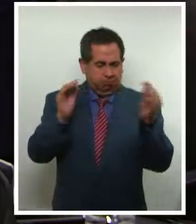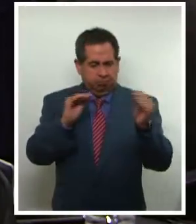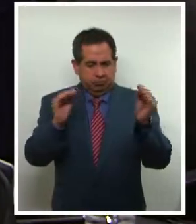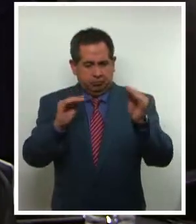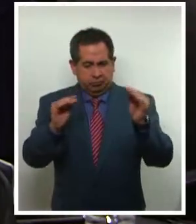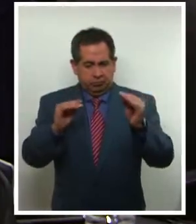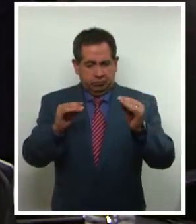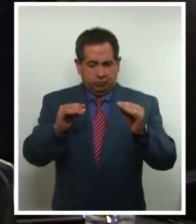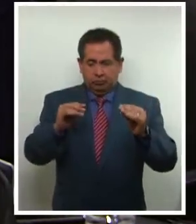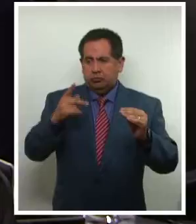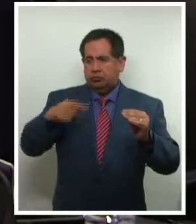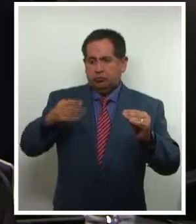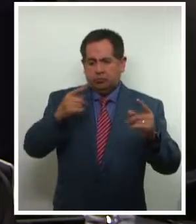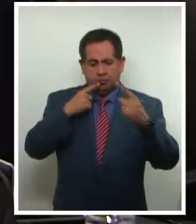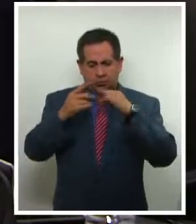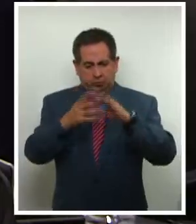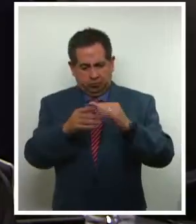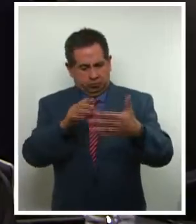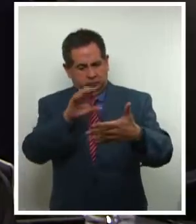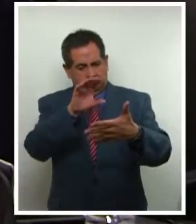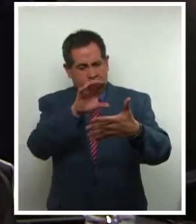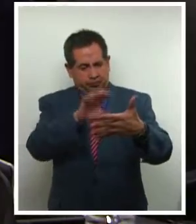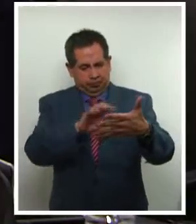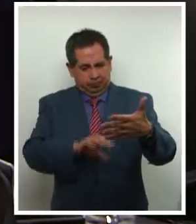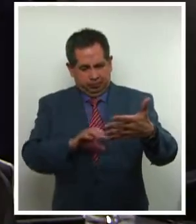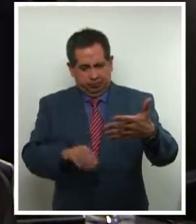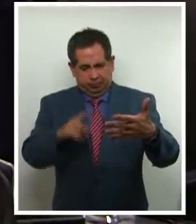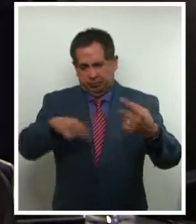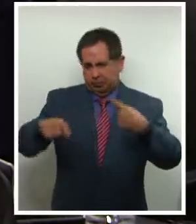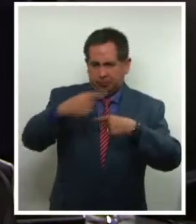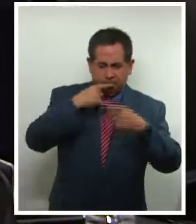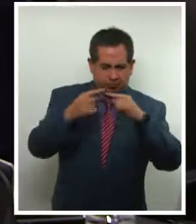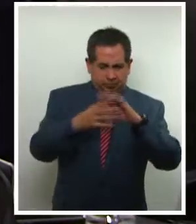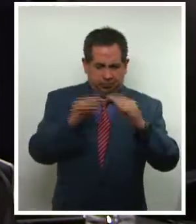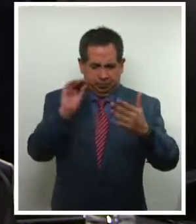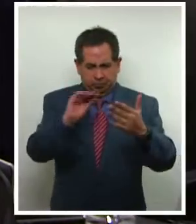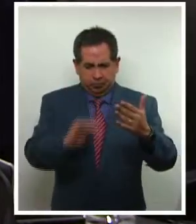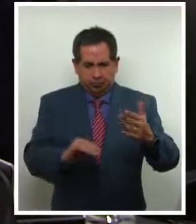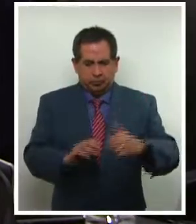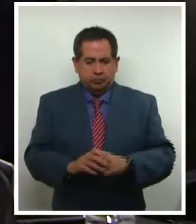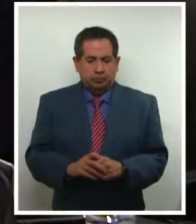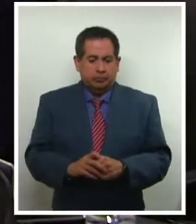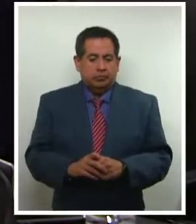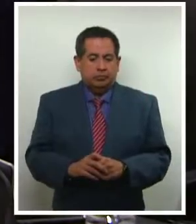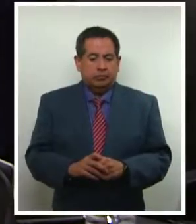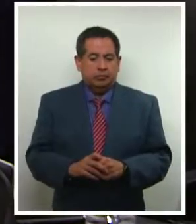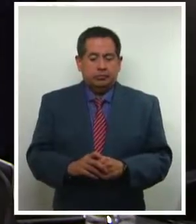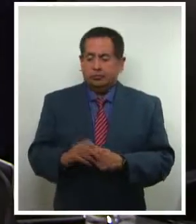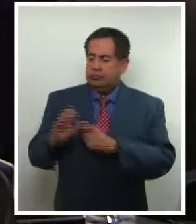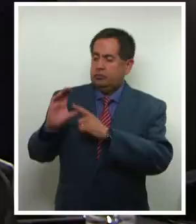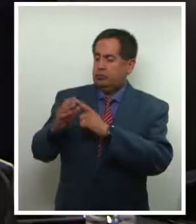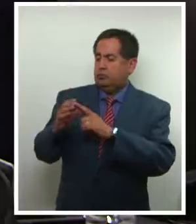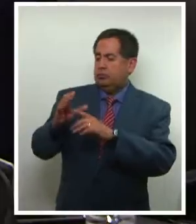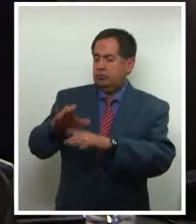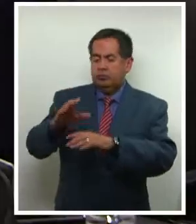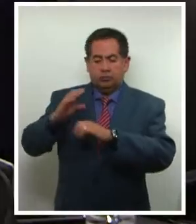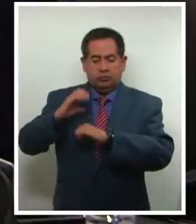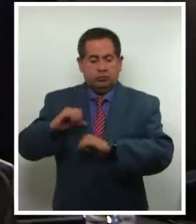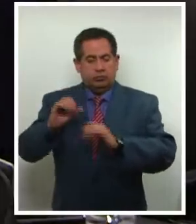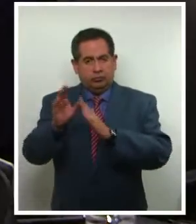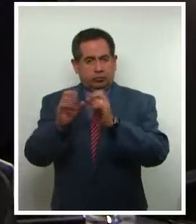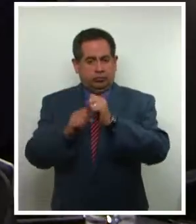el contenido de sus debates y por los textos normativos derivados de sus debates. La Comisión de Constitución